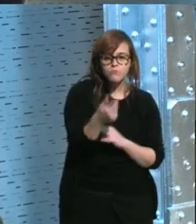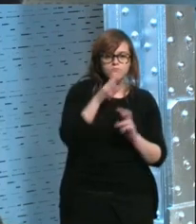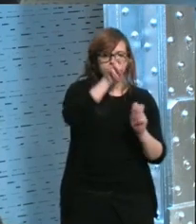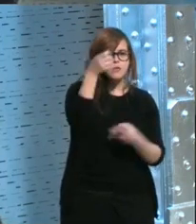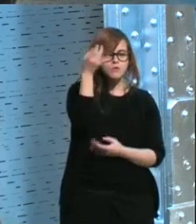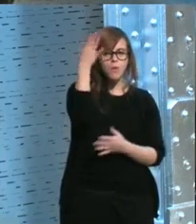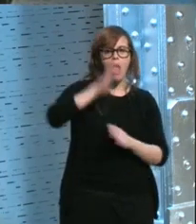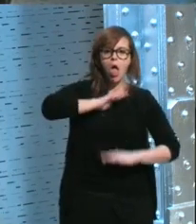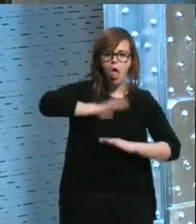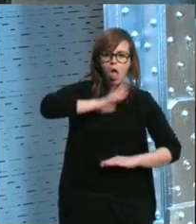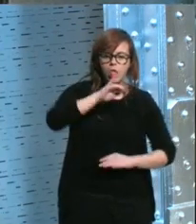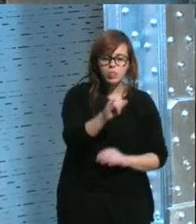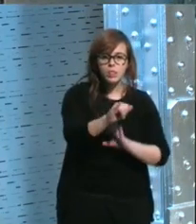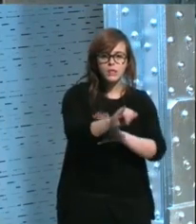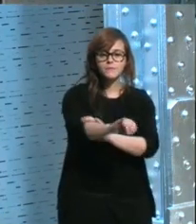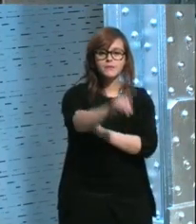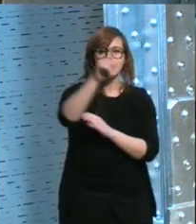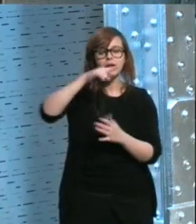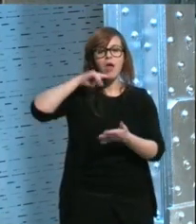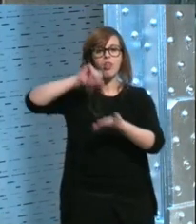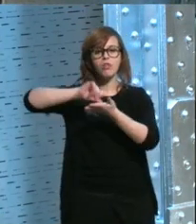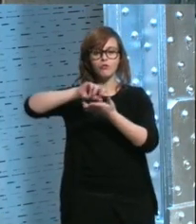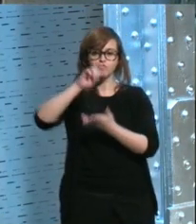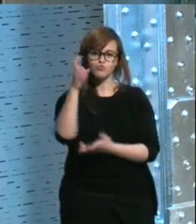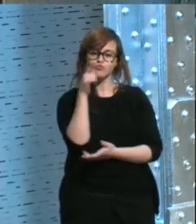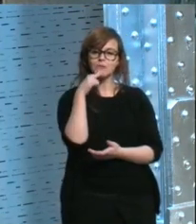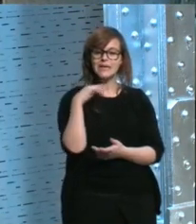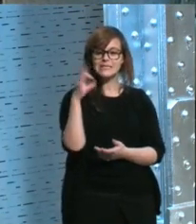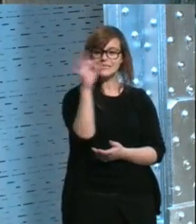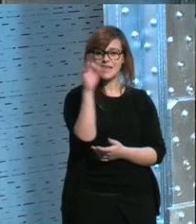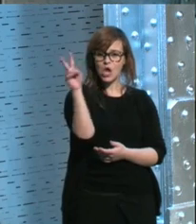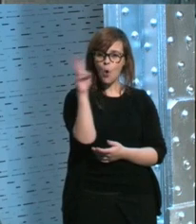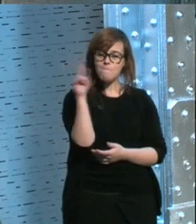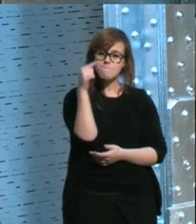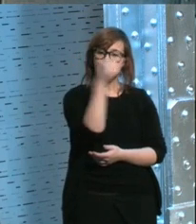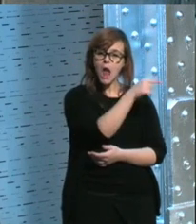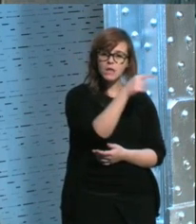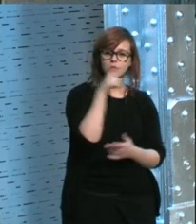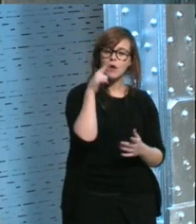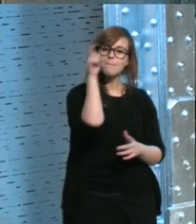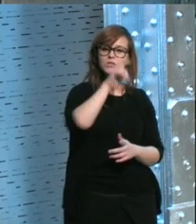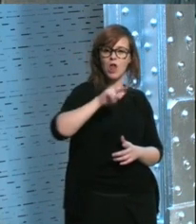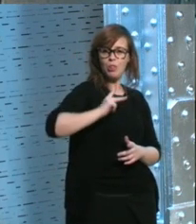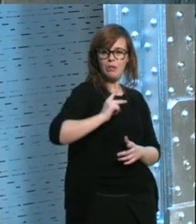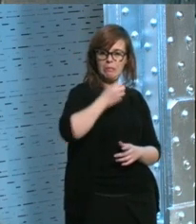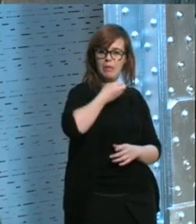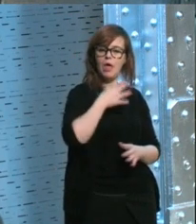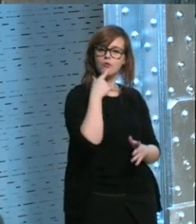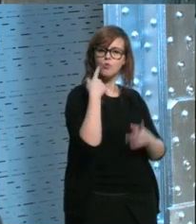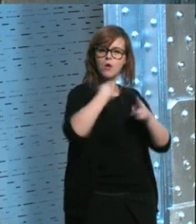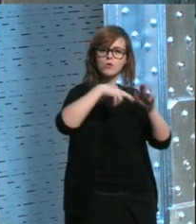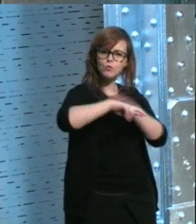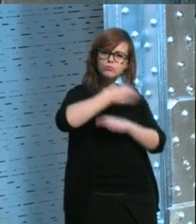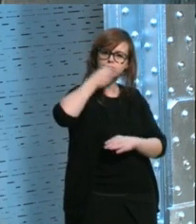por otro lado tenemos otros centros como Silicon Valley, donde la gente está muy bien educada, muy bien equipada con los